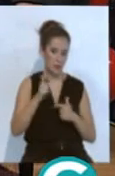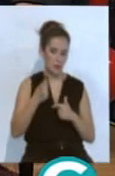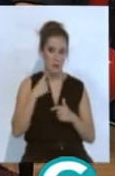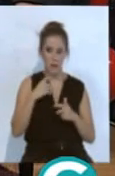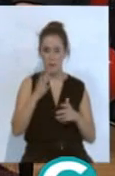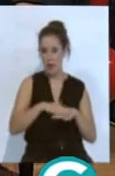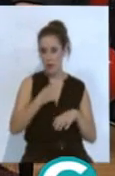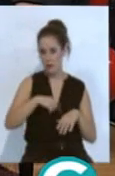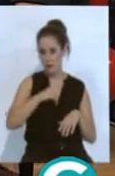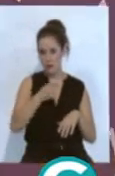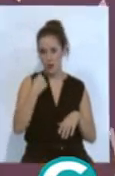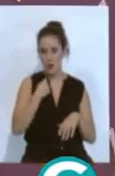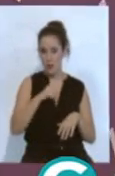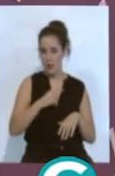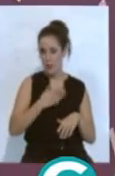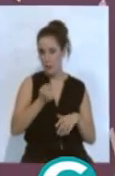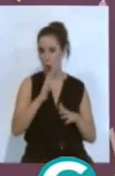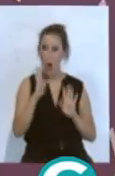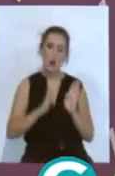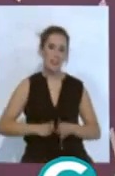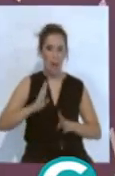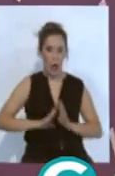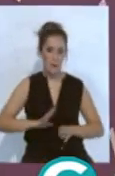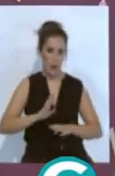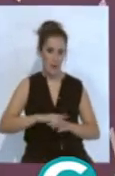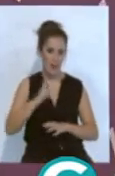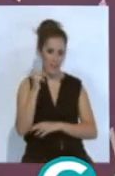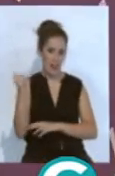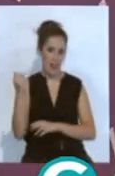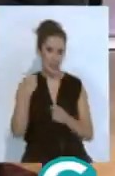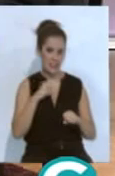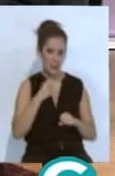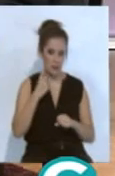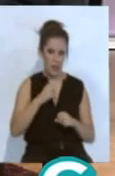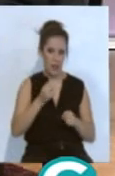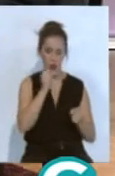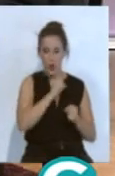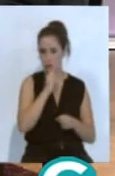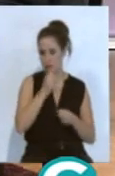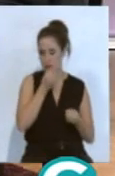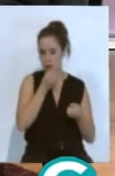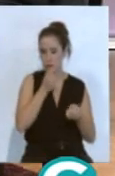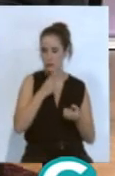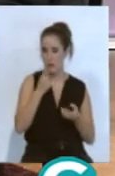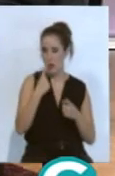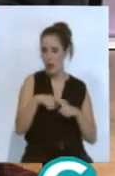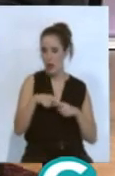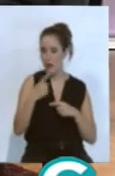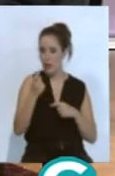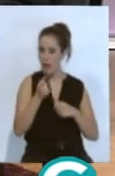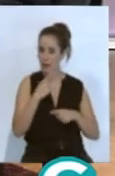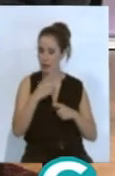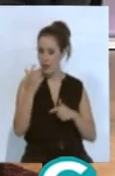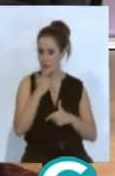es no perder eso que se ha visto. ¿Una terapia? Es una terapia de los viernes de ensayo, contar anécdotas y reírnos, tomarnos una copita, todo el mundo junto en el